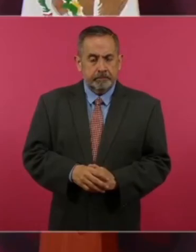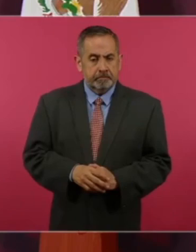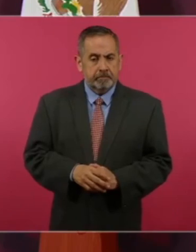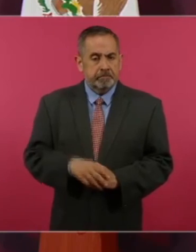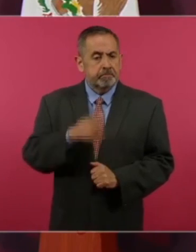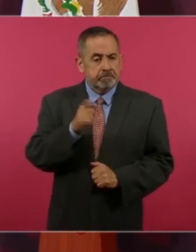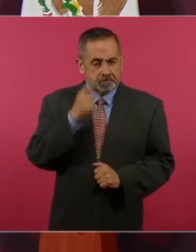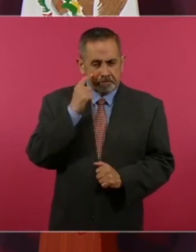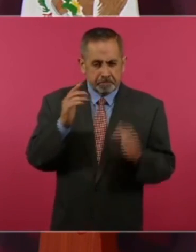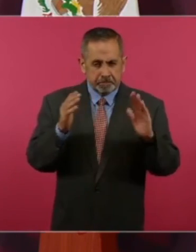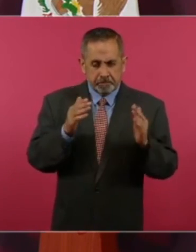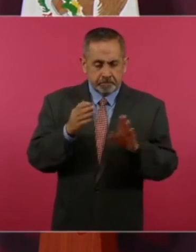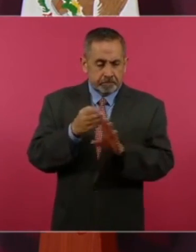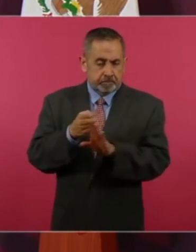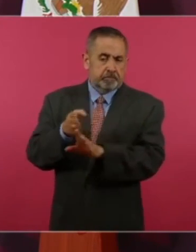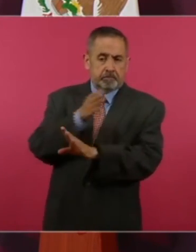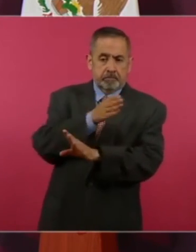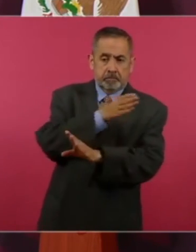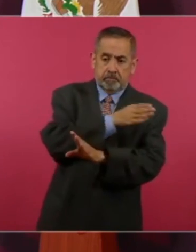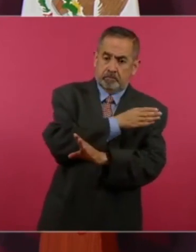llevamos a atrás,